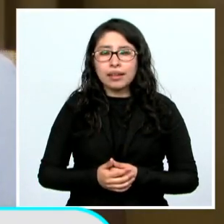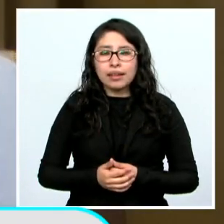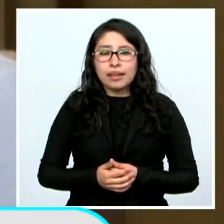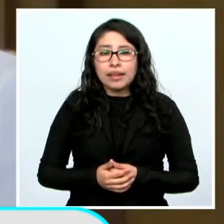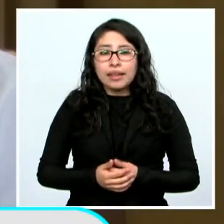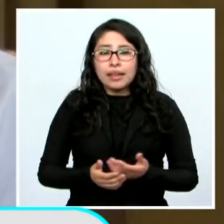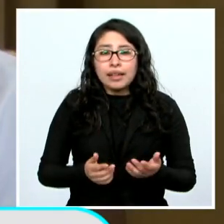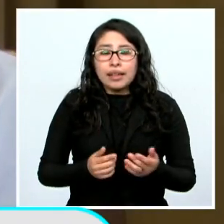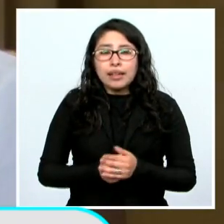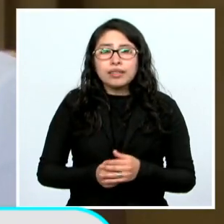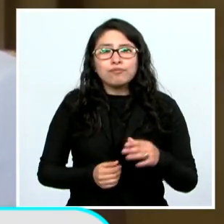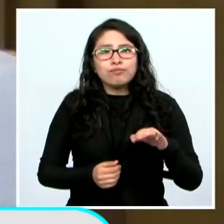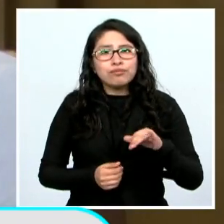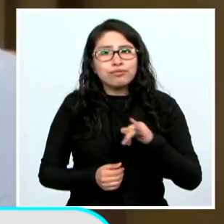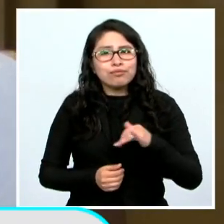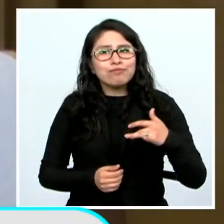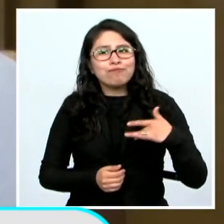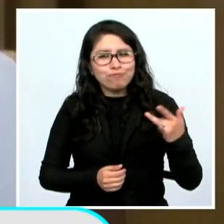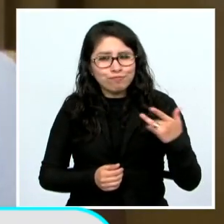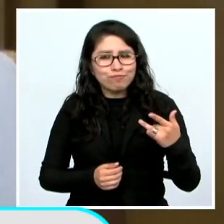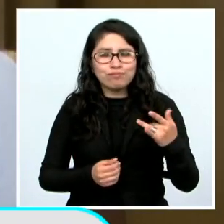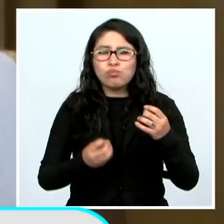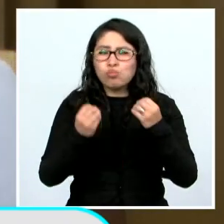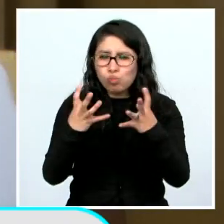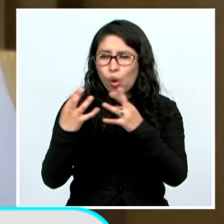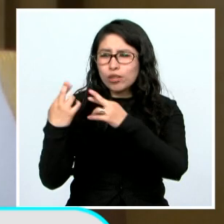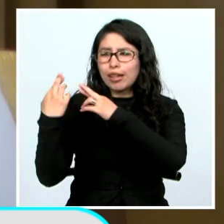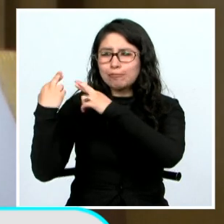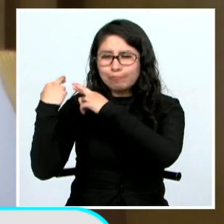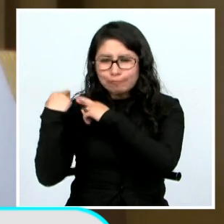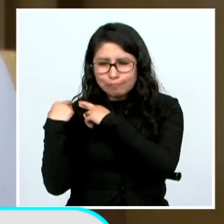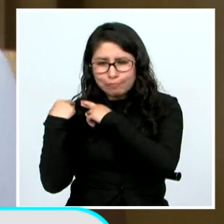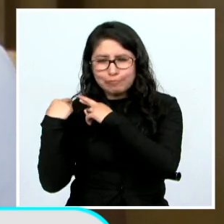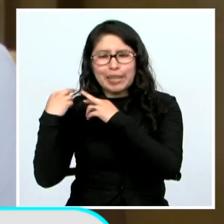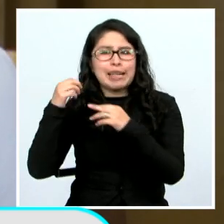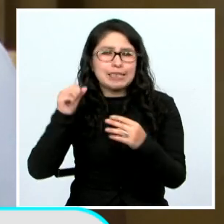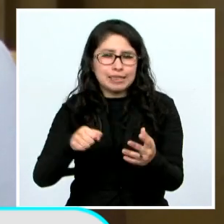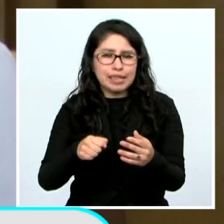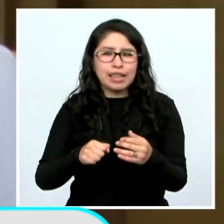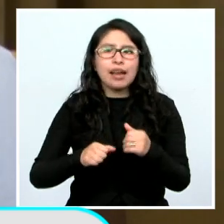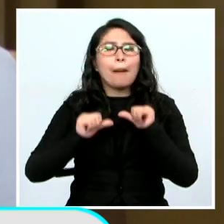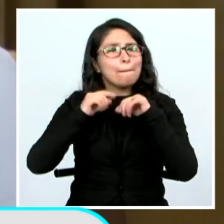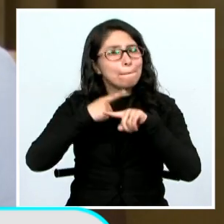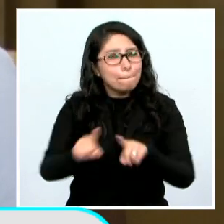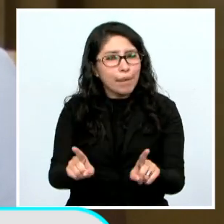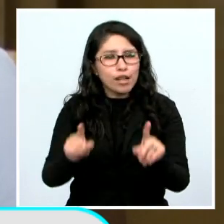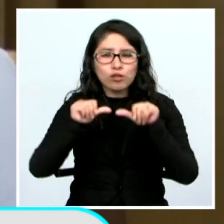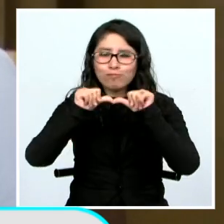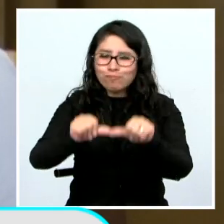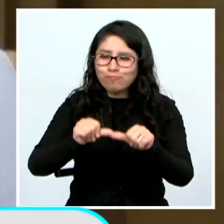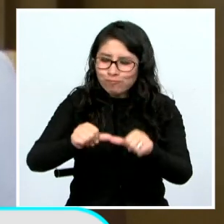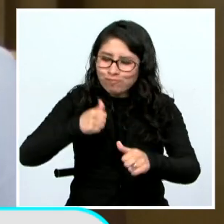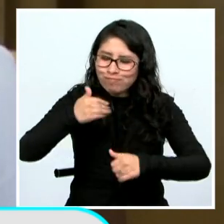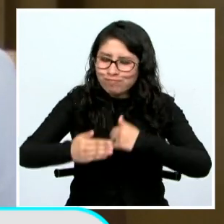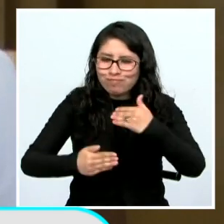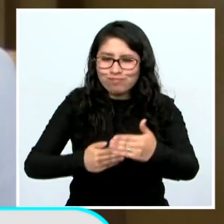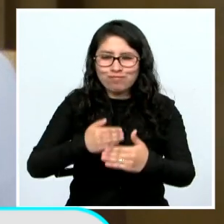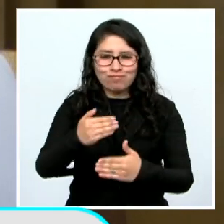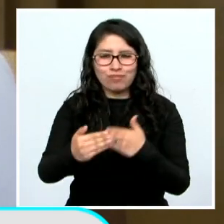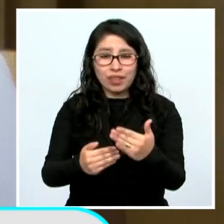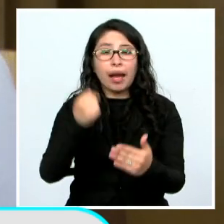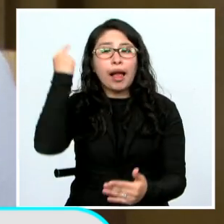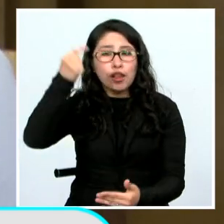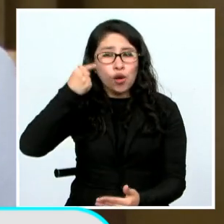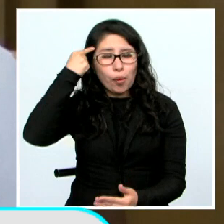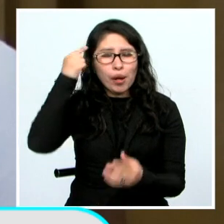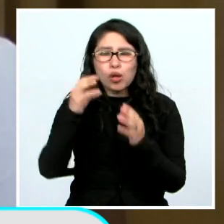Pesa en ambas cosas, pero estamos avanzando. Porque es mucha responsabilidad y las familias bolivianas